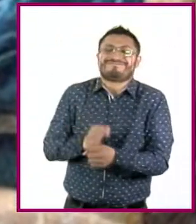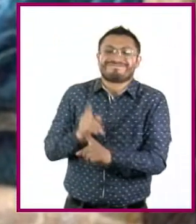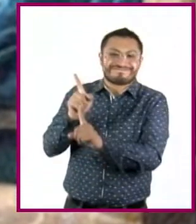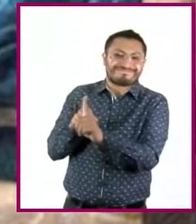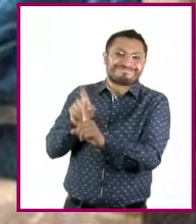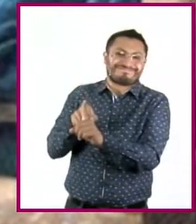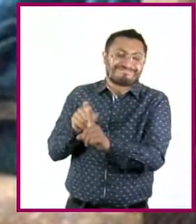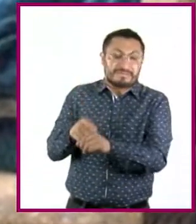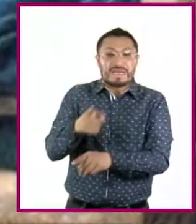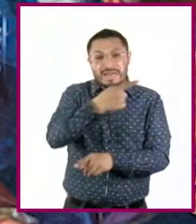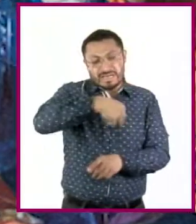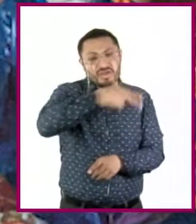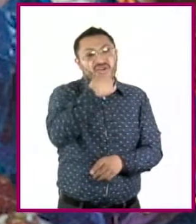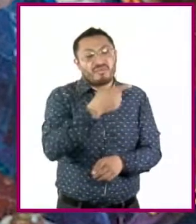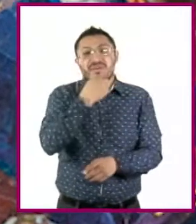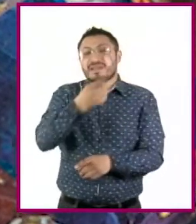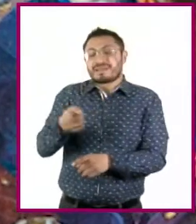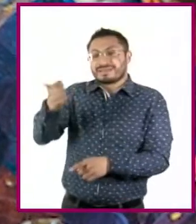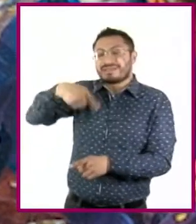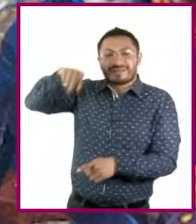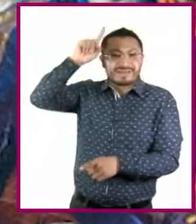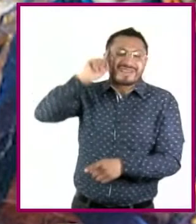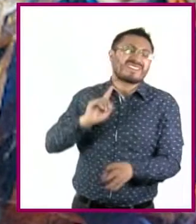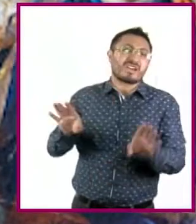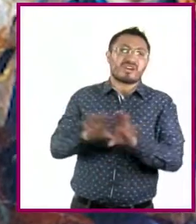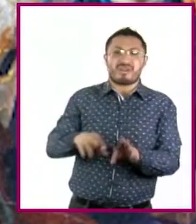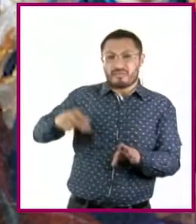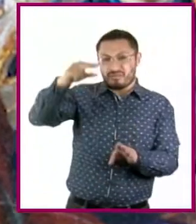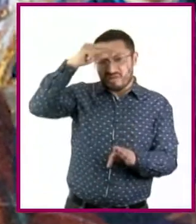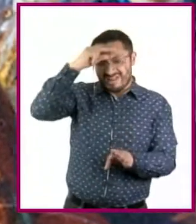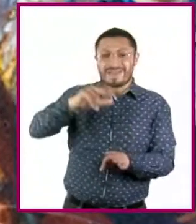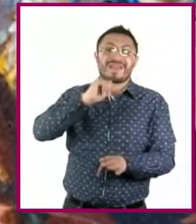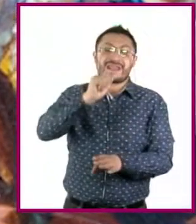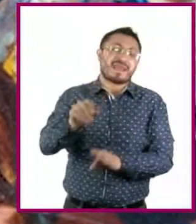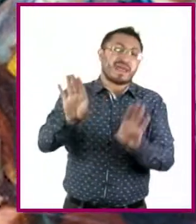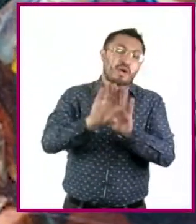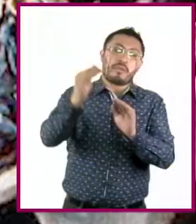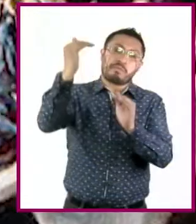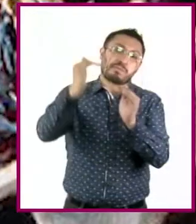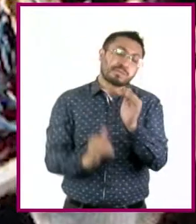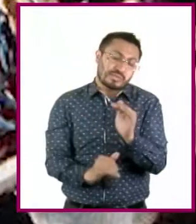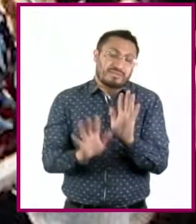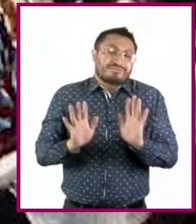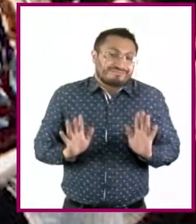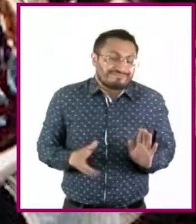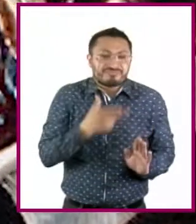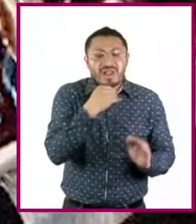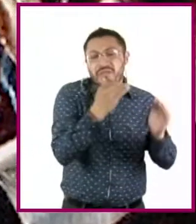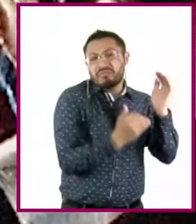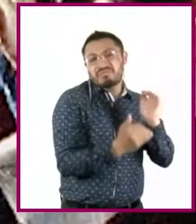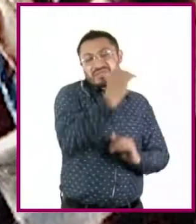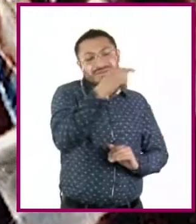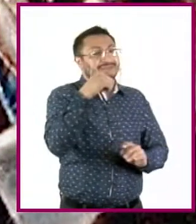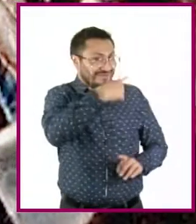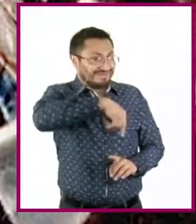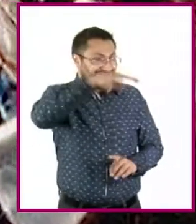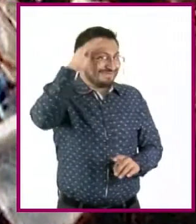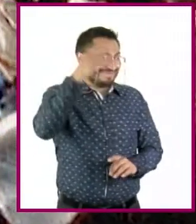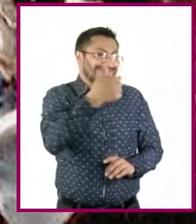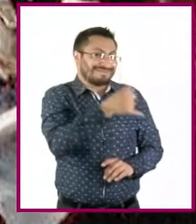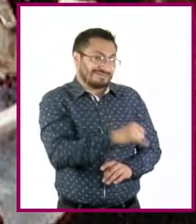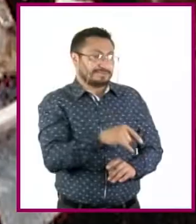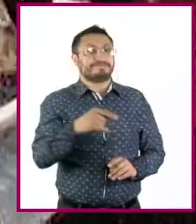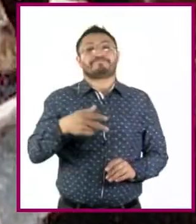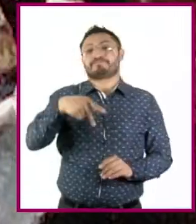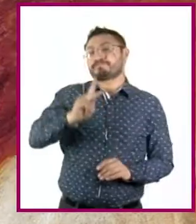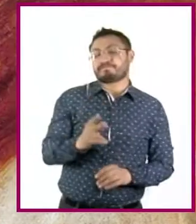mujeres, por naturaleza, eran intelectualmente inferiores a los hombres. No obstante, algunos pensadores